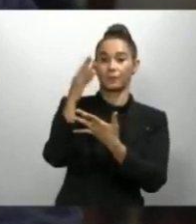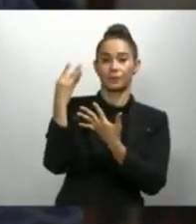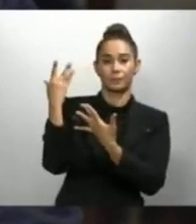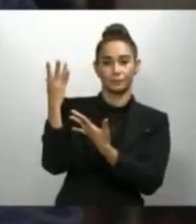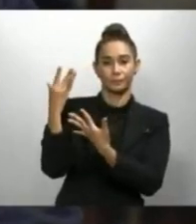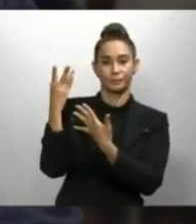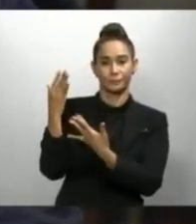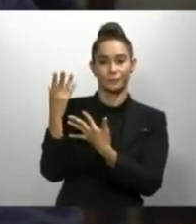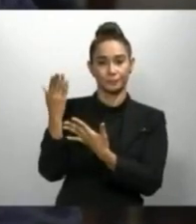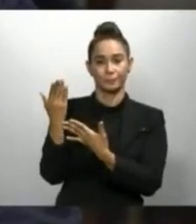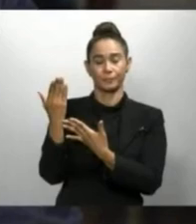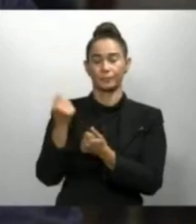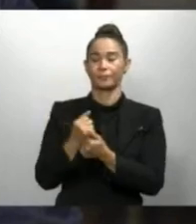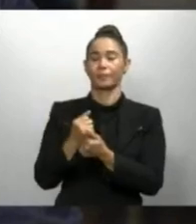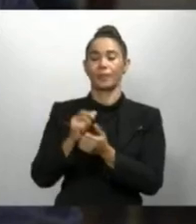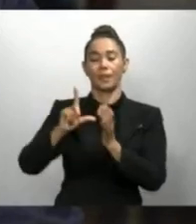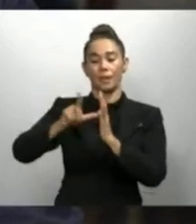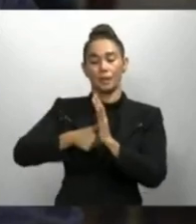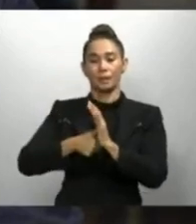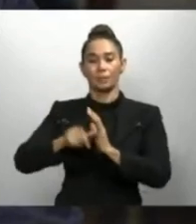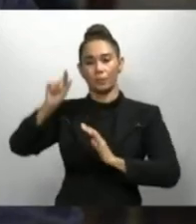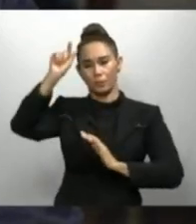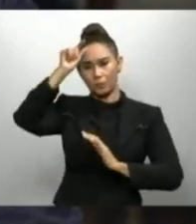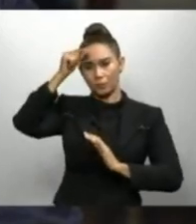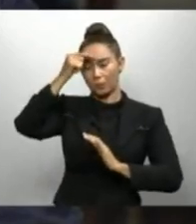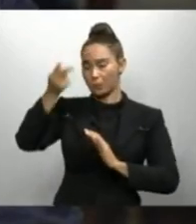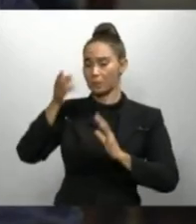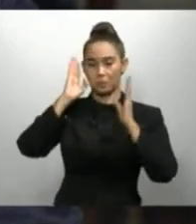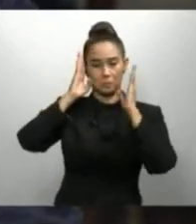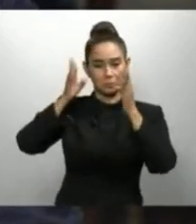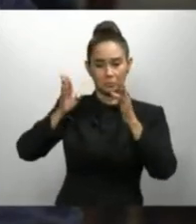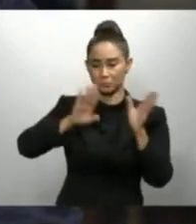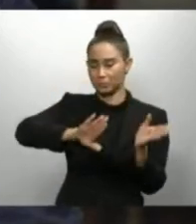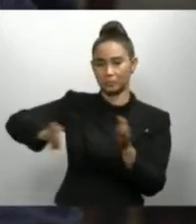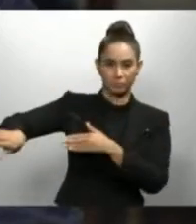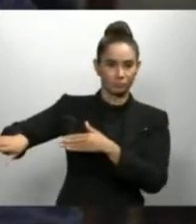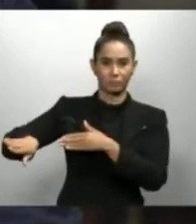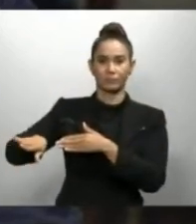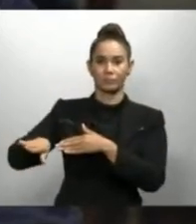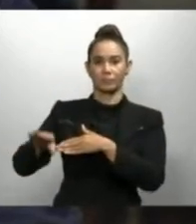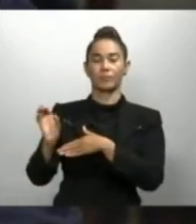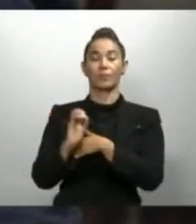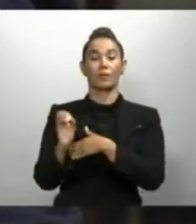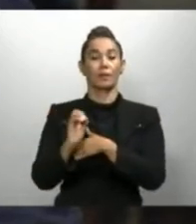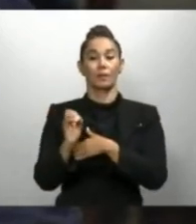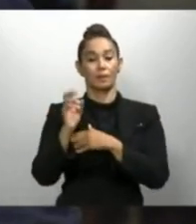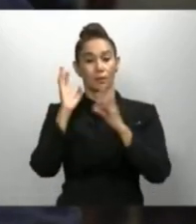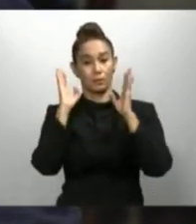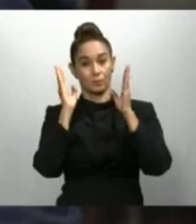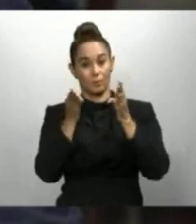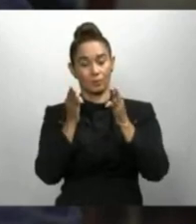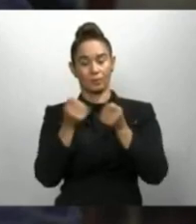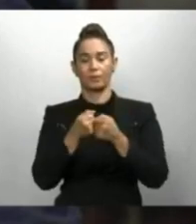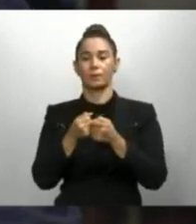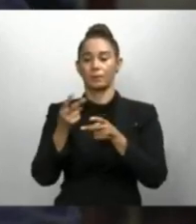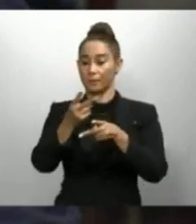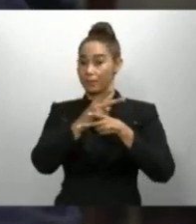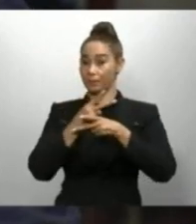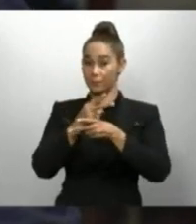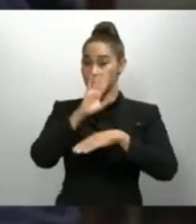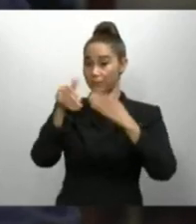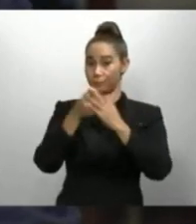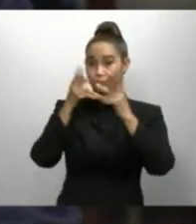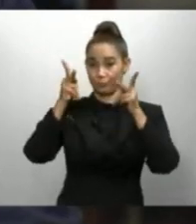forma pasadas administraciones no le pusieron la importancia que ameritaba para garantizar la seguridad de